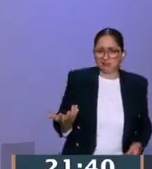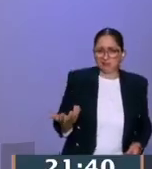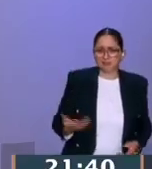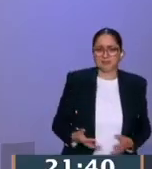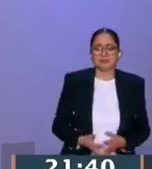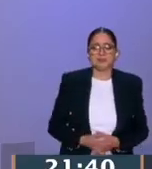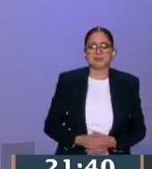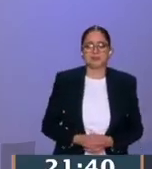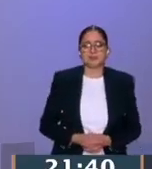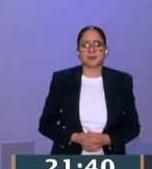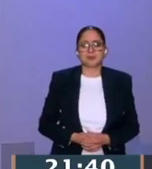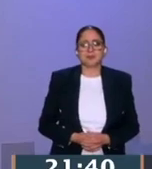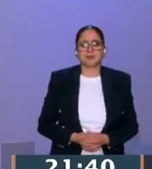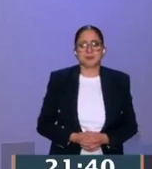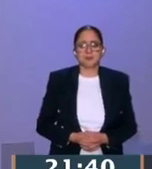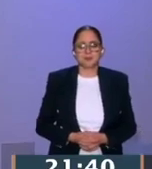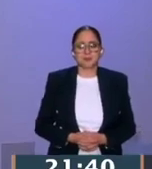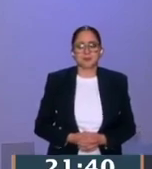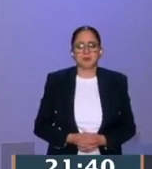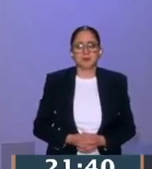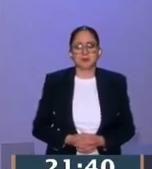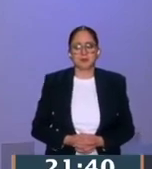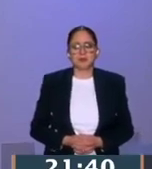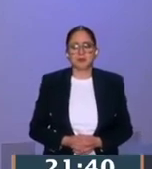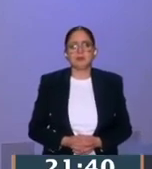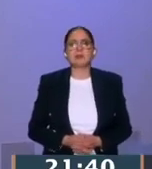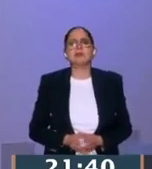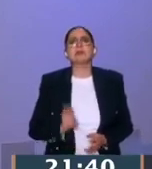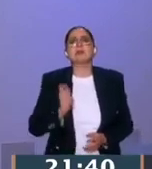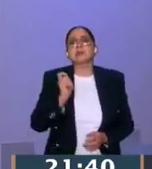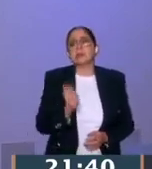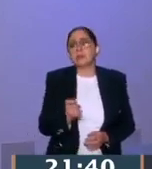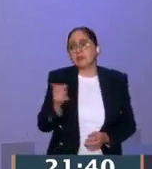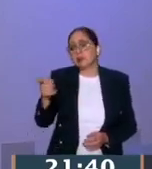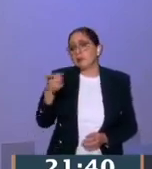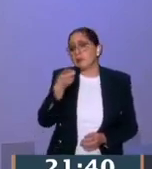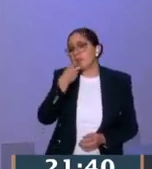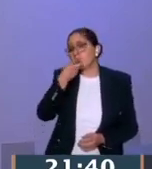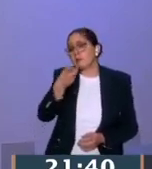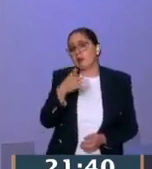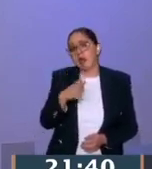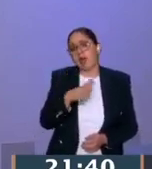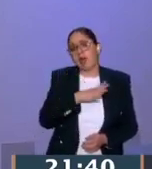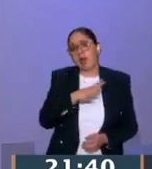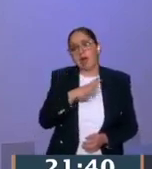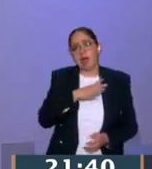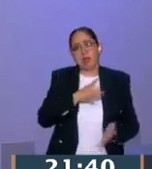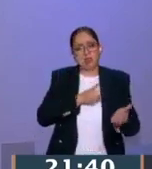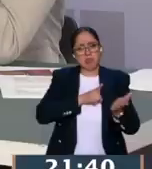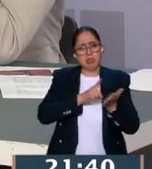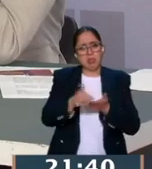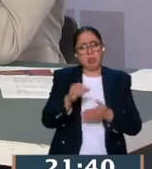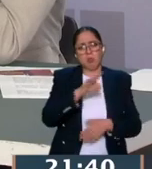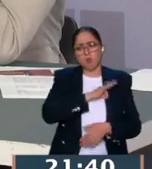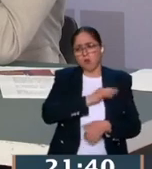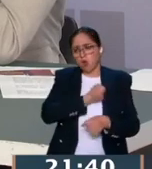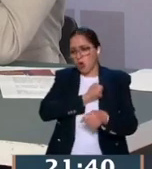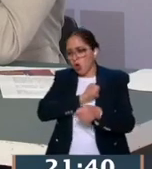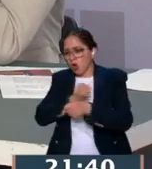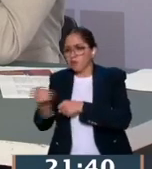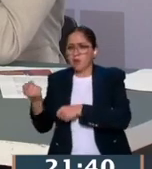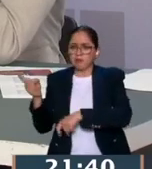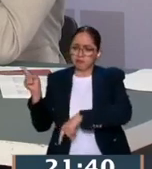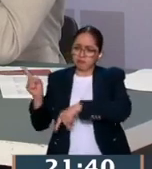parte del supuesto de que tienen el derecho de ir a golpear, a desalojar a la